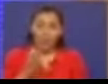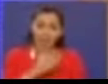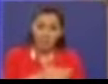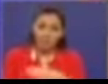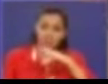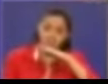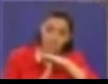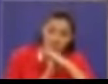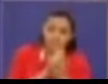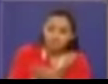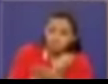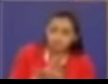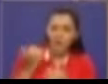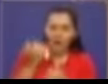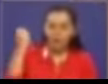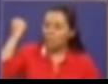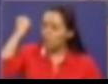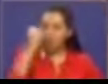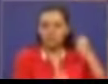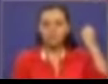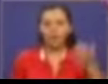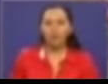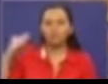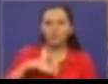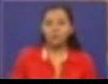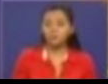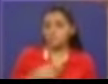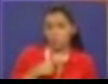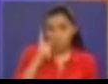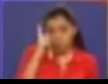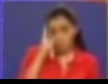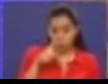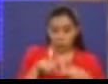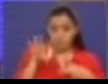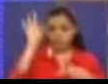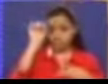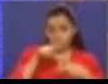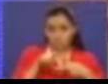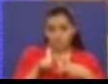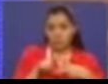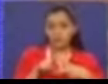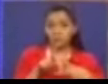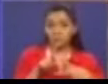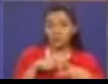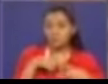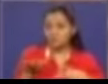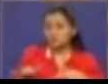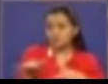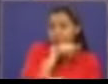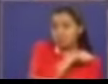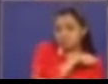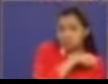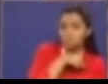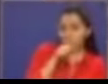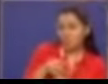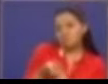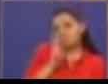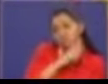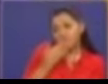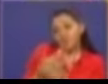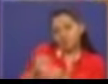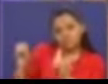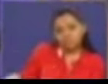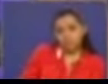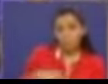compañero. ¿Qué nos queda a nosotros? Amedrentarnos, retirarnos y condenar siempre al país a las manos de estos violentos. Es